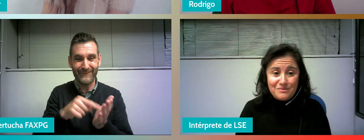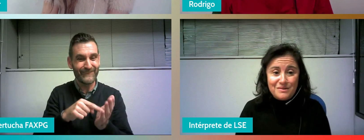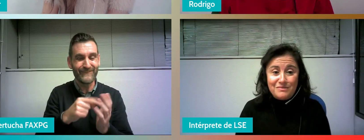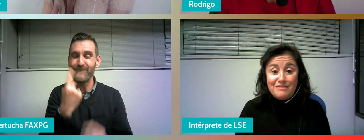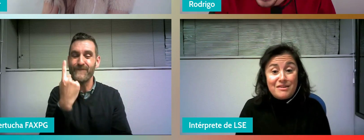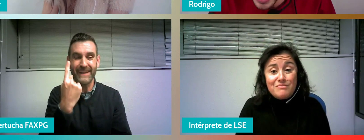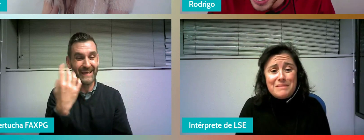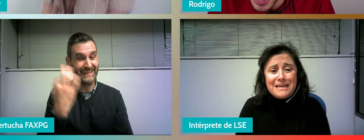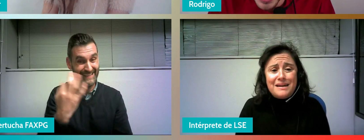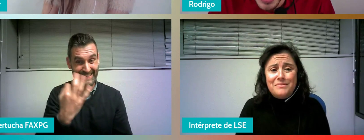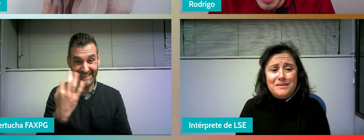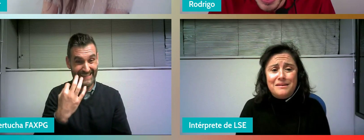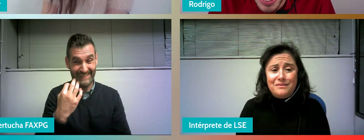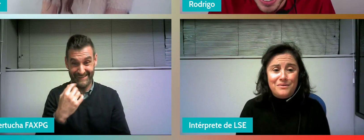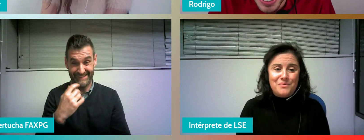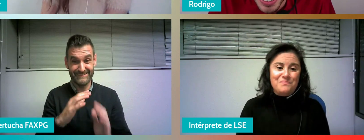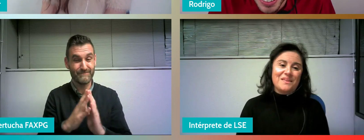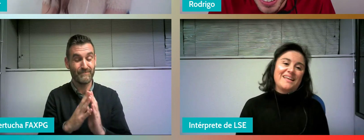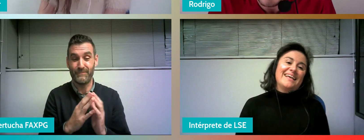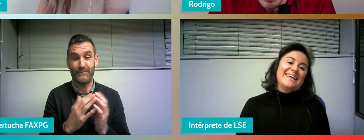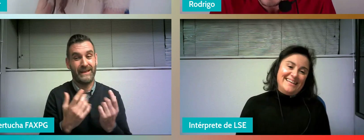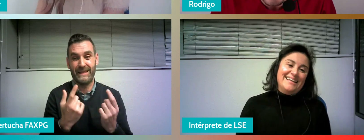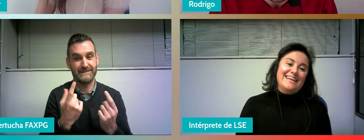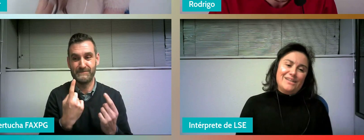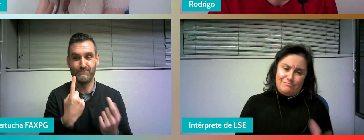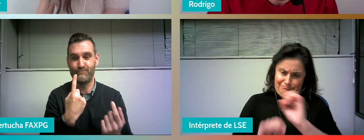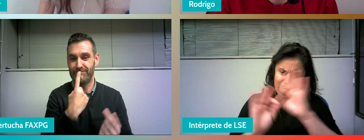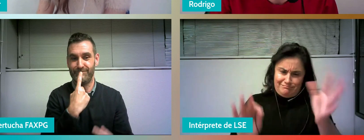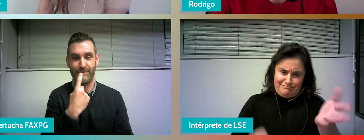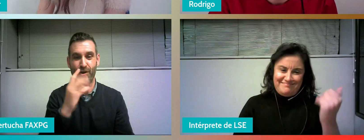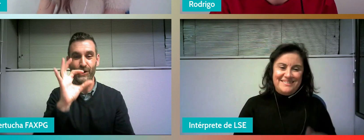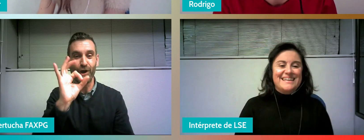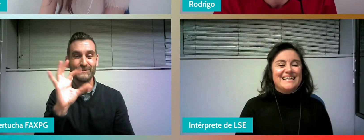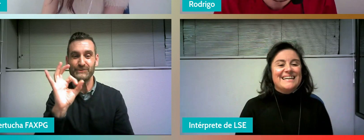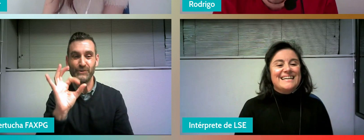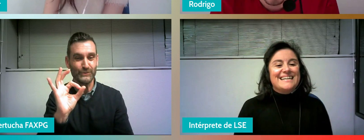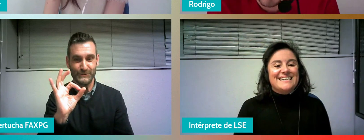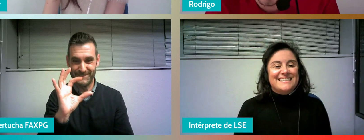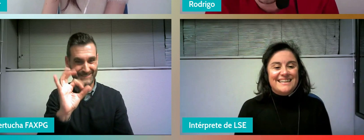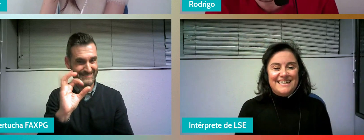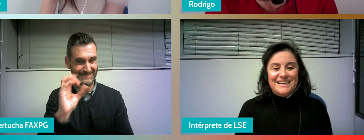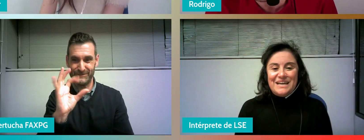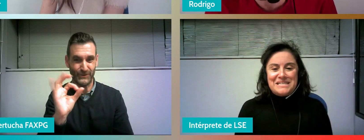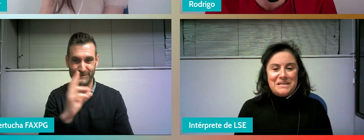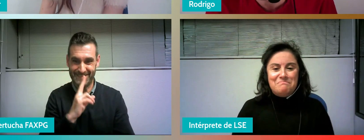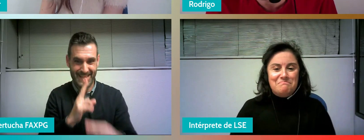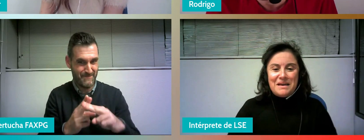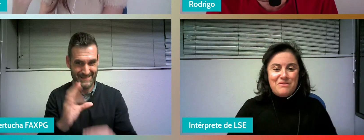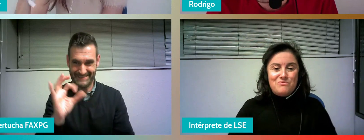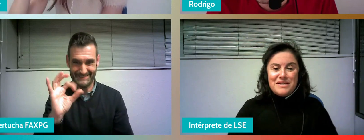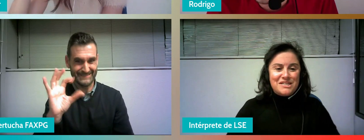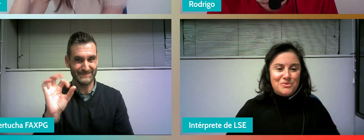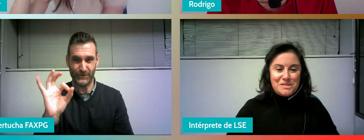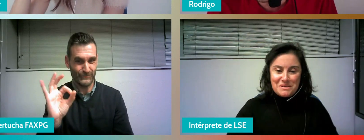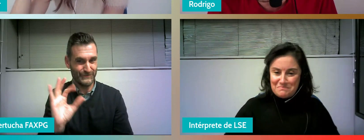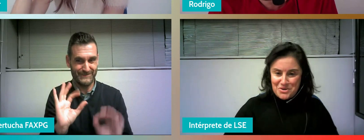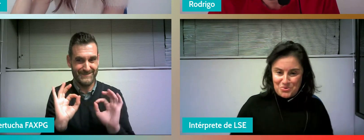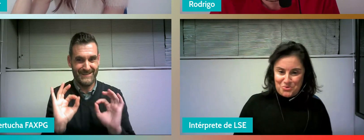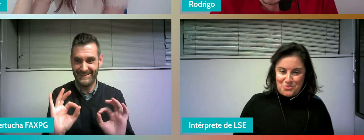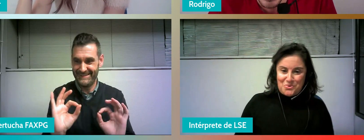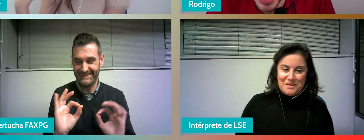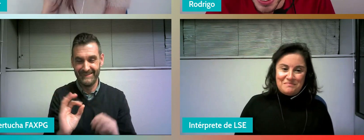permitides unha pequena reivindicación. Claro. Claro que sí. É o sitio certo. Así, é un SOS